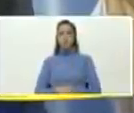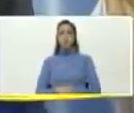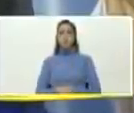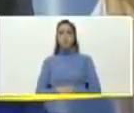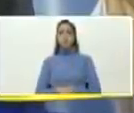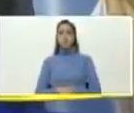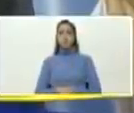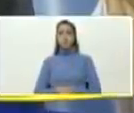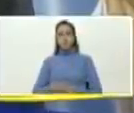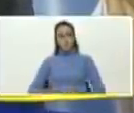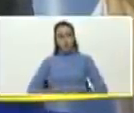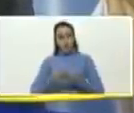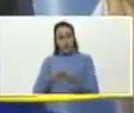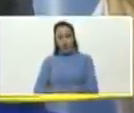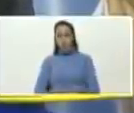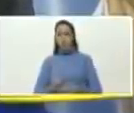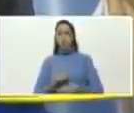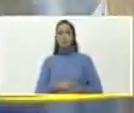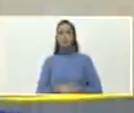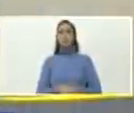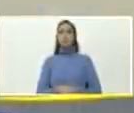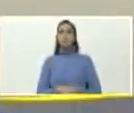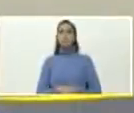las garantías constitucionales.